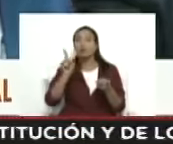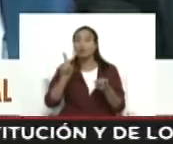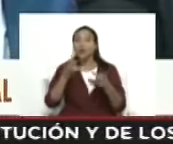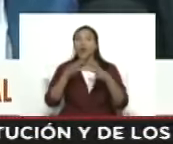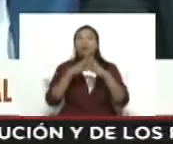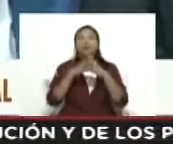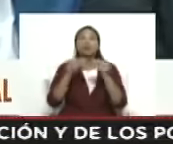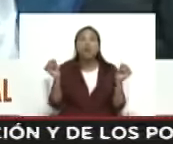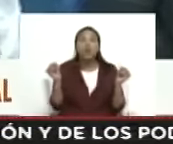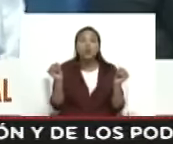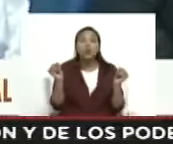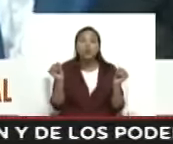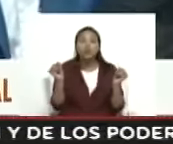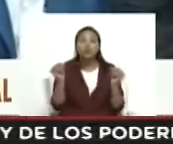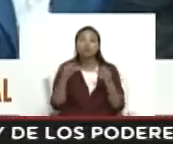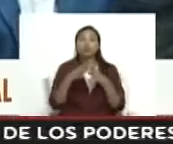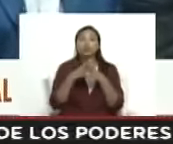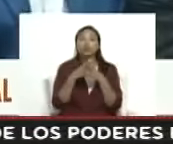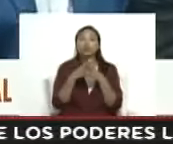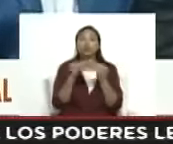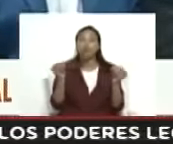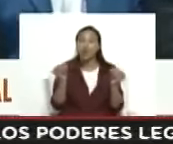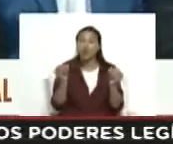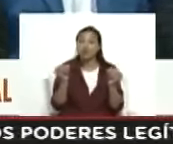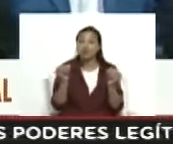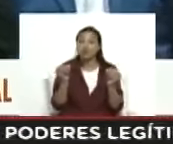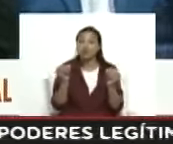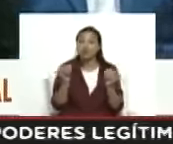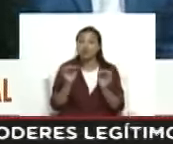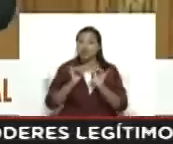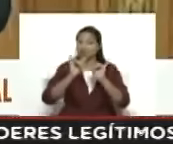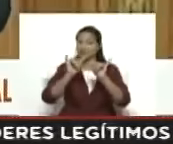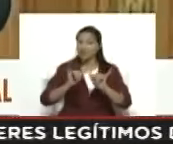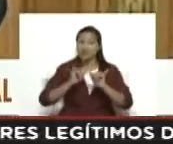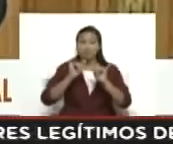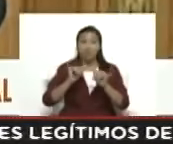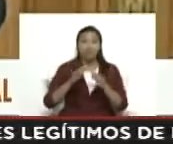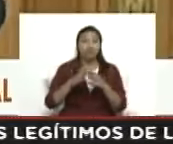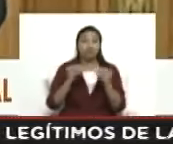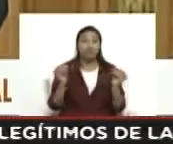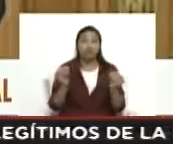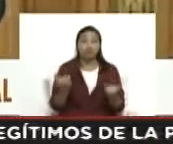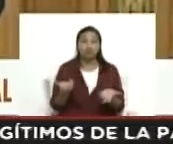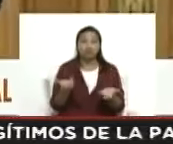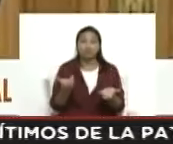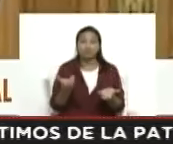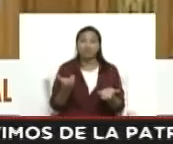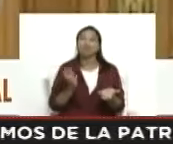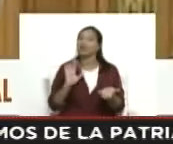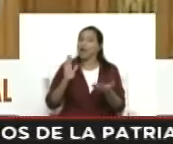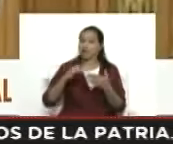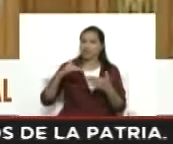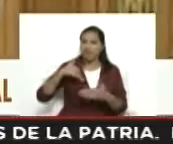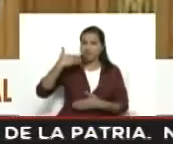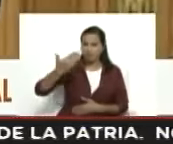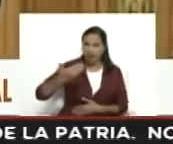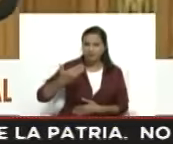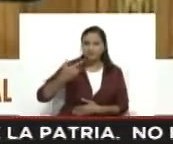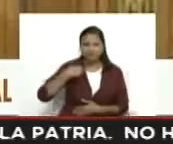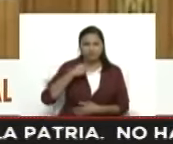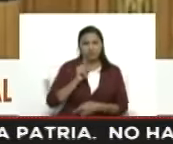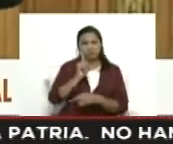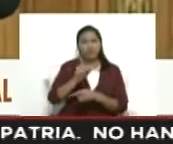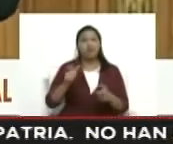vez fui a una reunión de esas, ya después me mandó el comandante Chávez, otra vez con los medios.